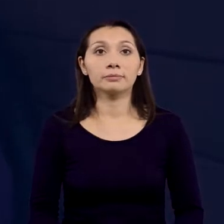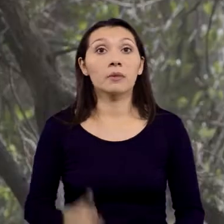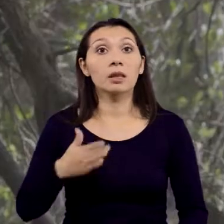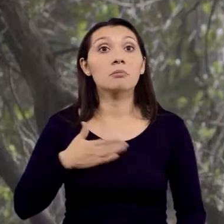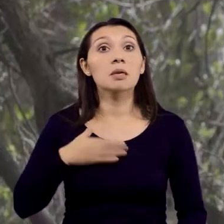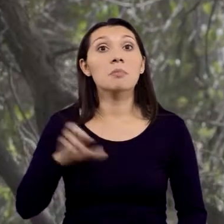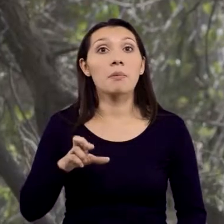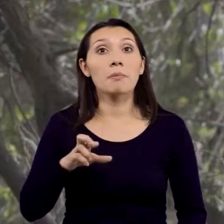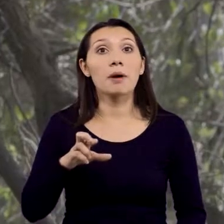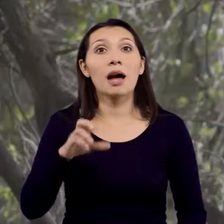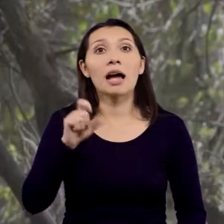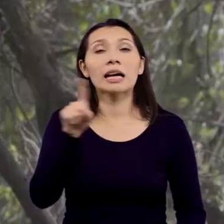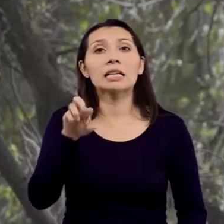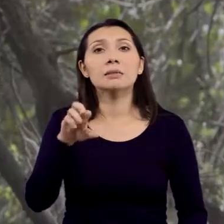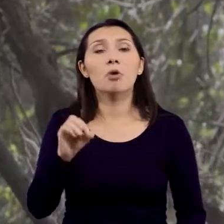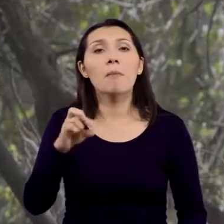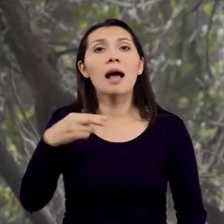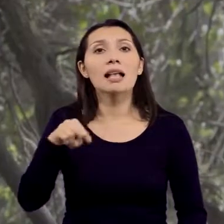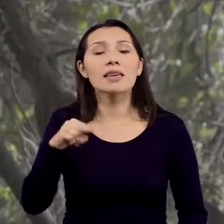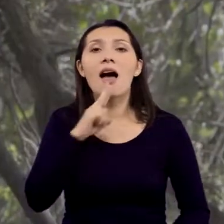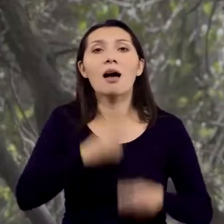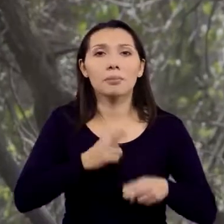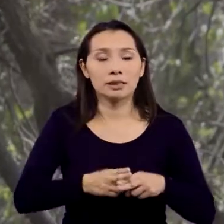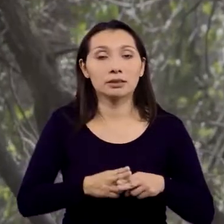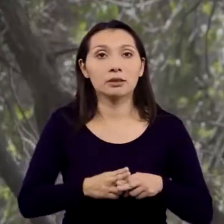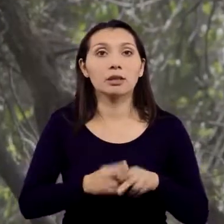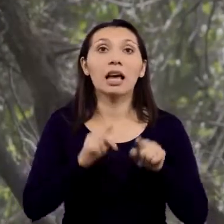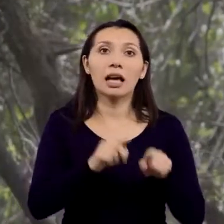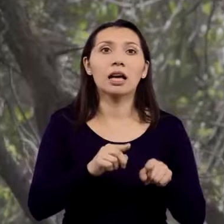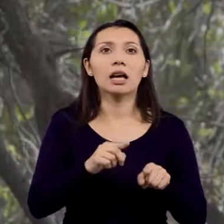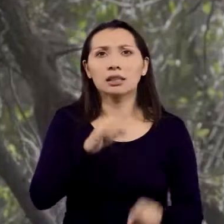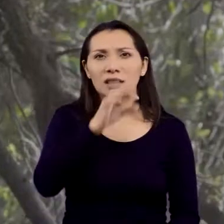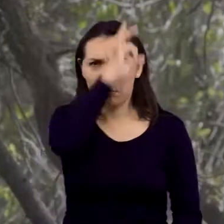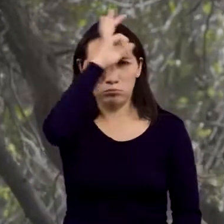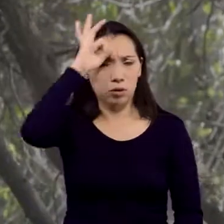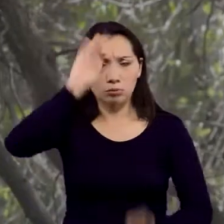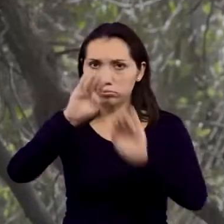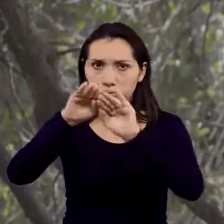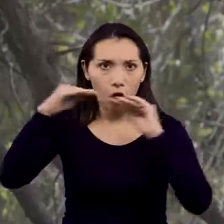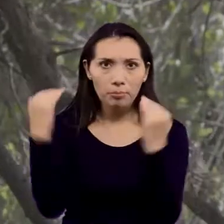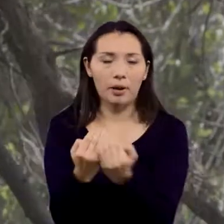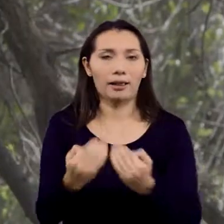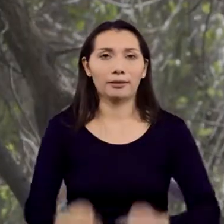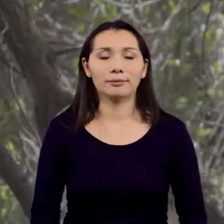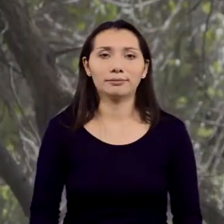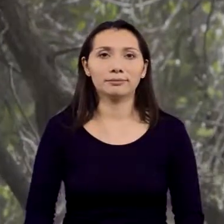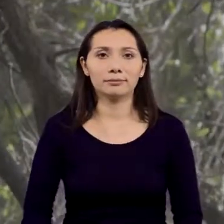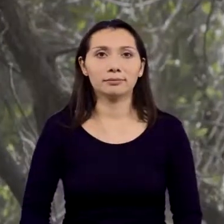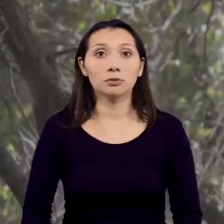Mi papá es Crespo Paine. Eso sería el... ...pehuenche confleto. Sonríe.